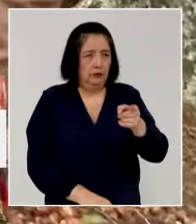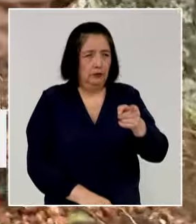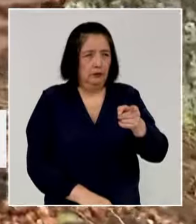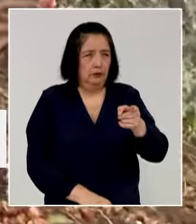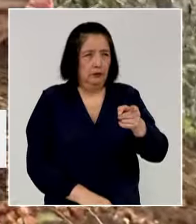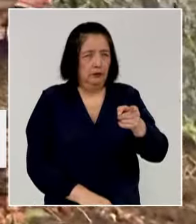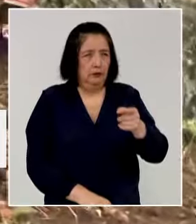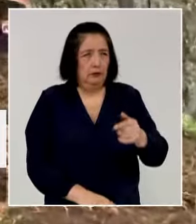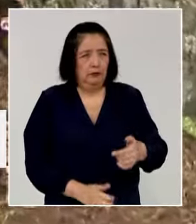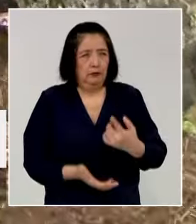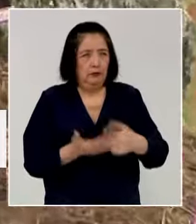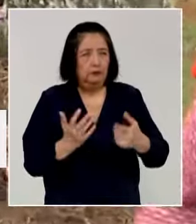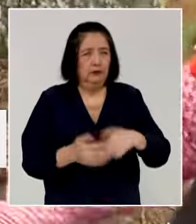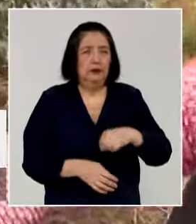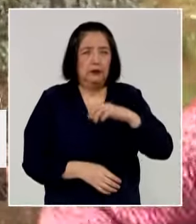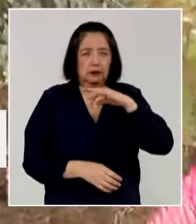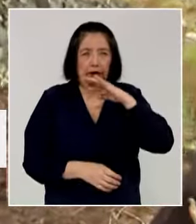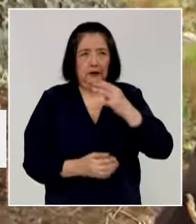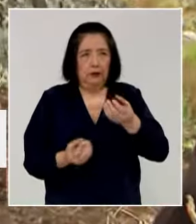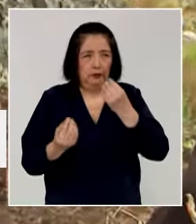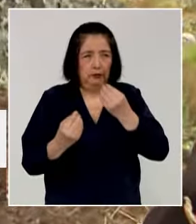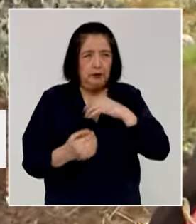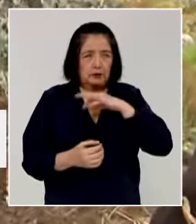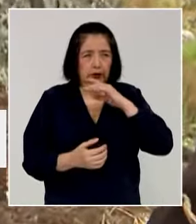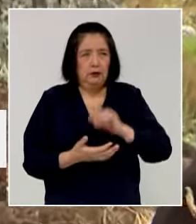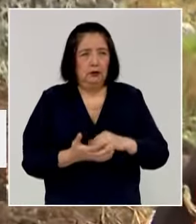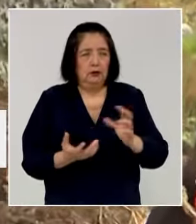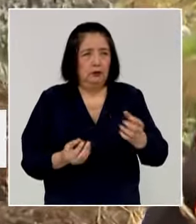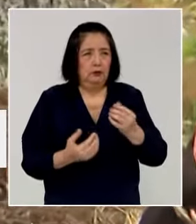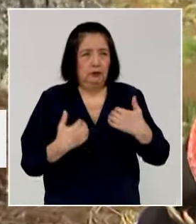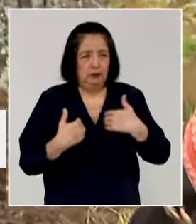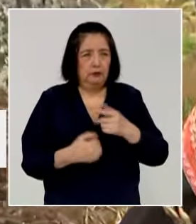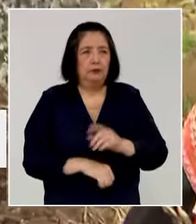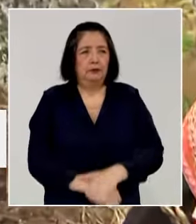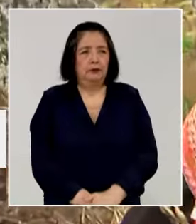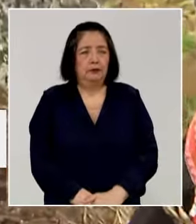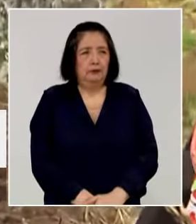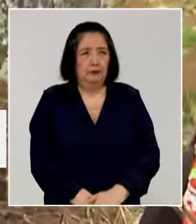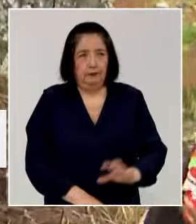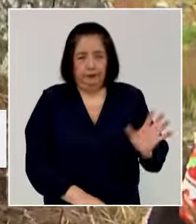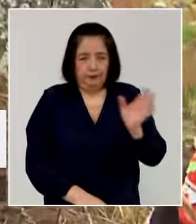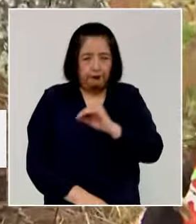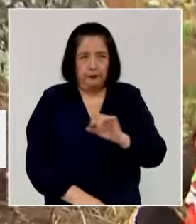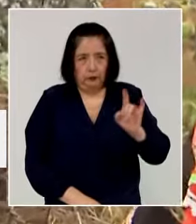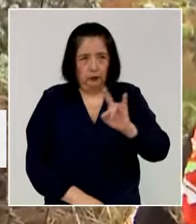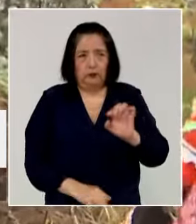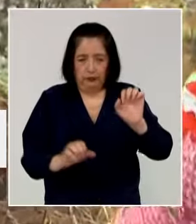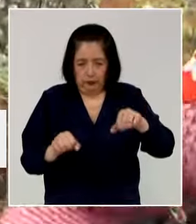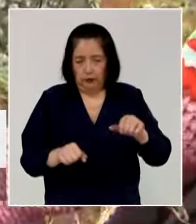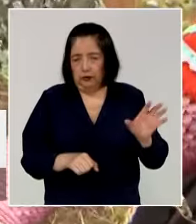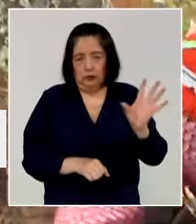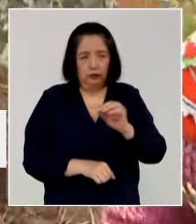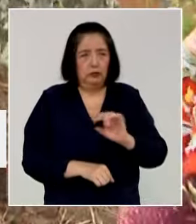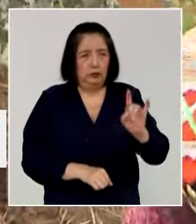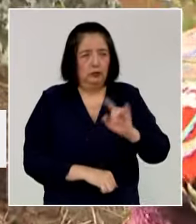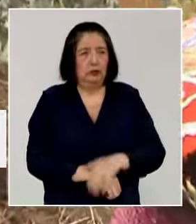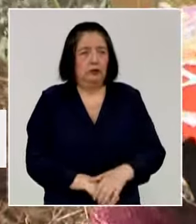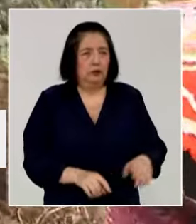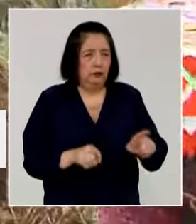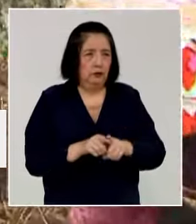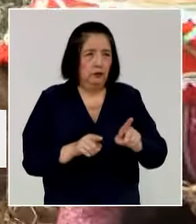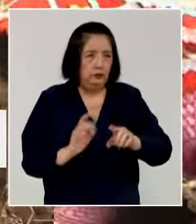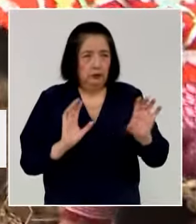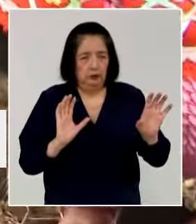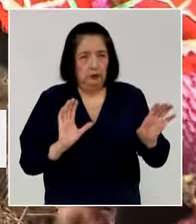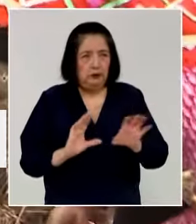es menudo para chancho o también para los animalitos. Para los animalitos. Todo se aprovecha. Todo se aprovecha. Perfecto. También se puede